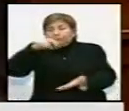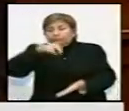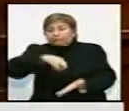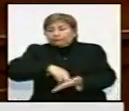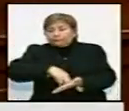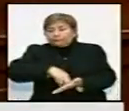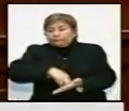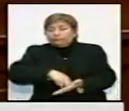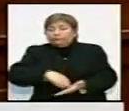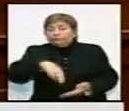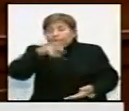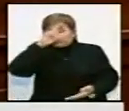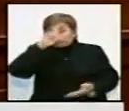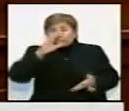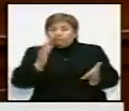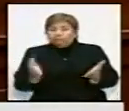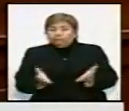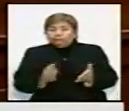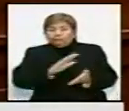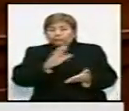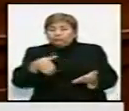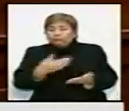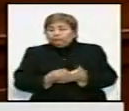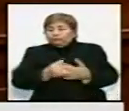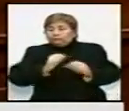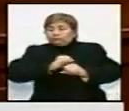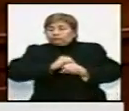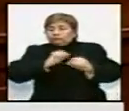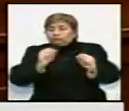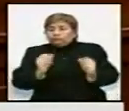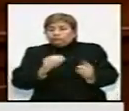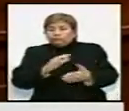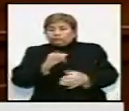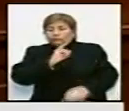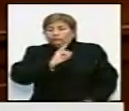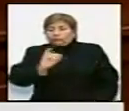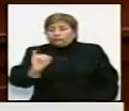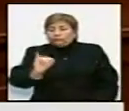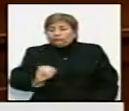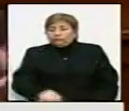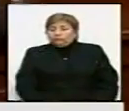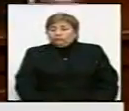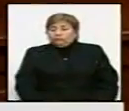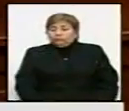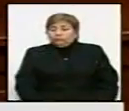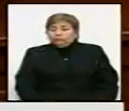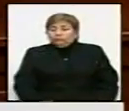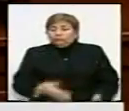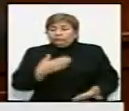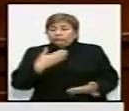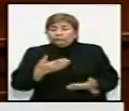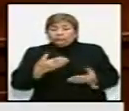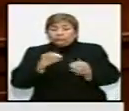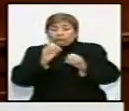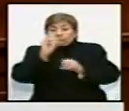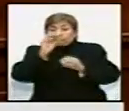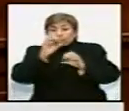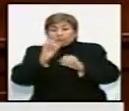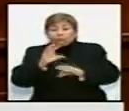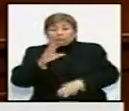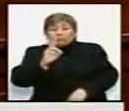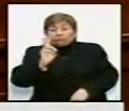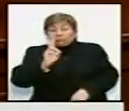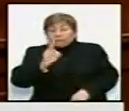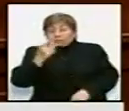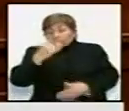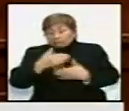rodillas al país ante los extremistas de izquierda. Ha dado luz verde para que de